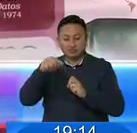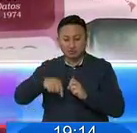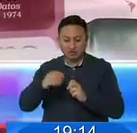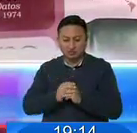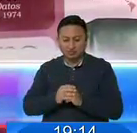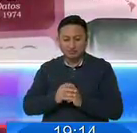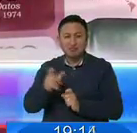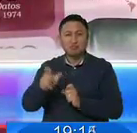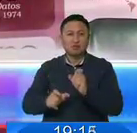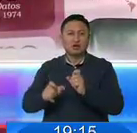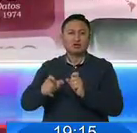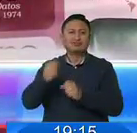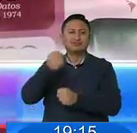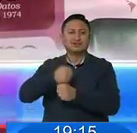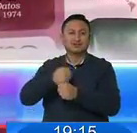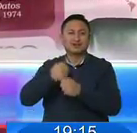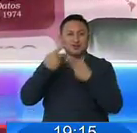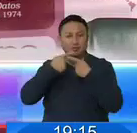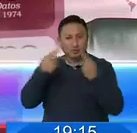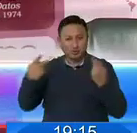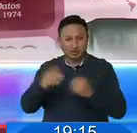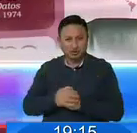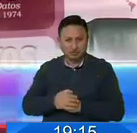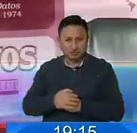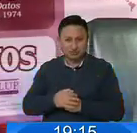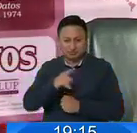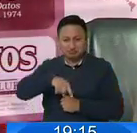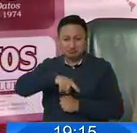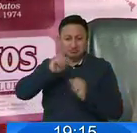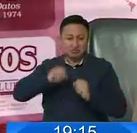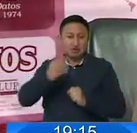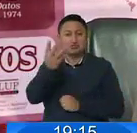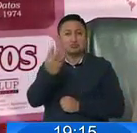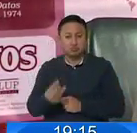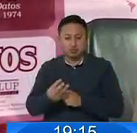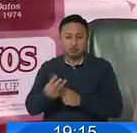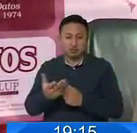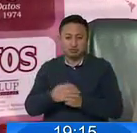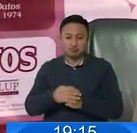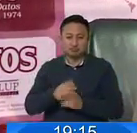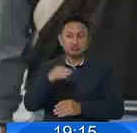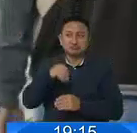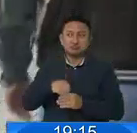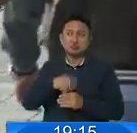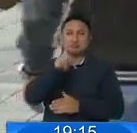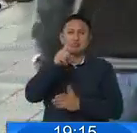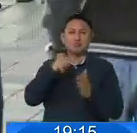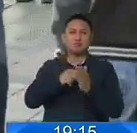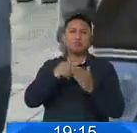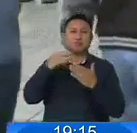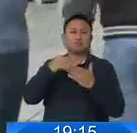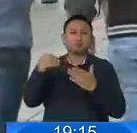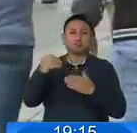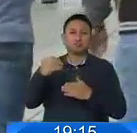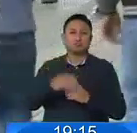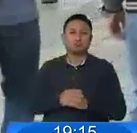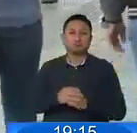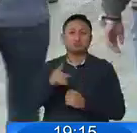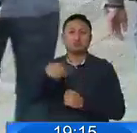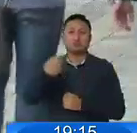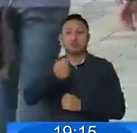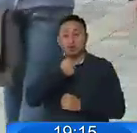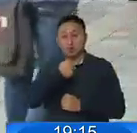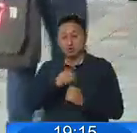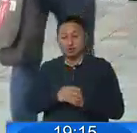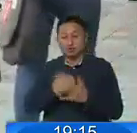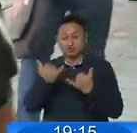y aún más si es que esto va a permitir ahorrar al menos mil millones de dólares en una siguiente encuesta se analizará si